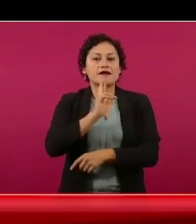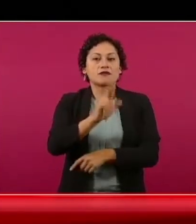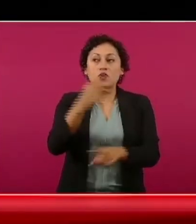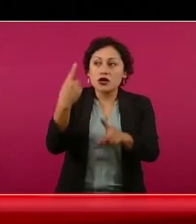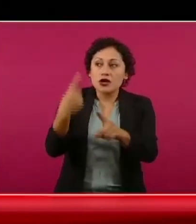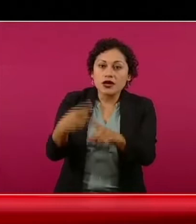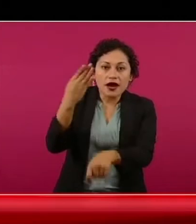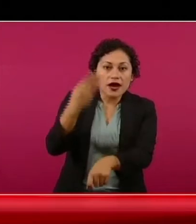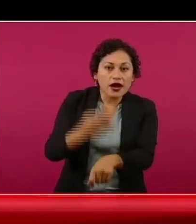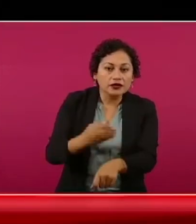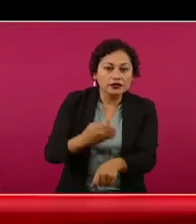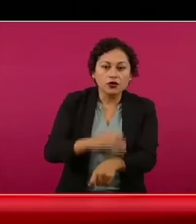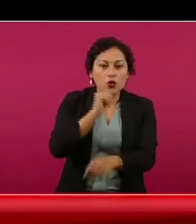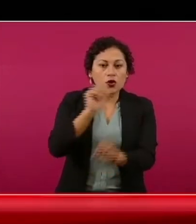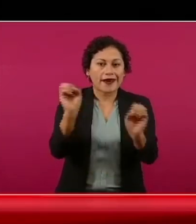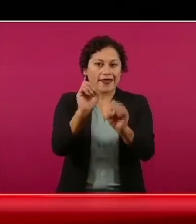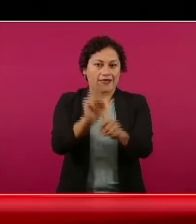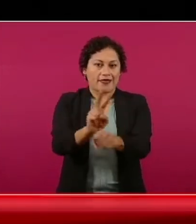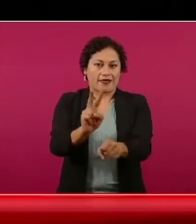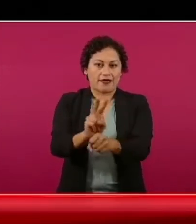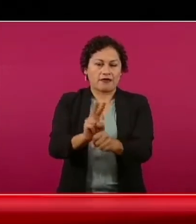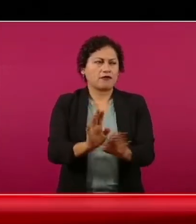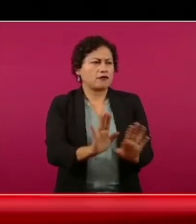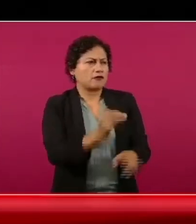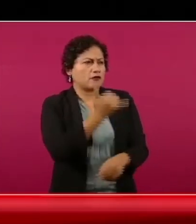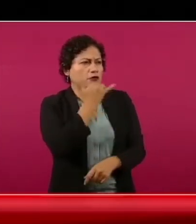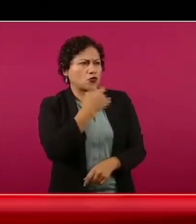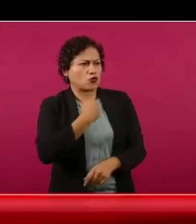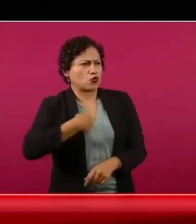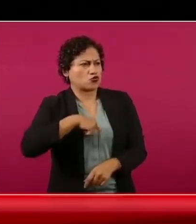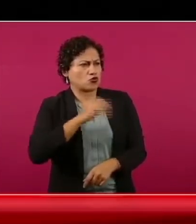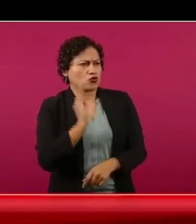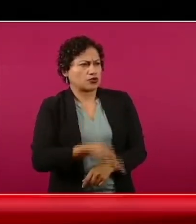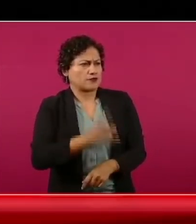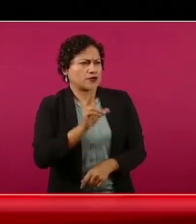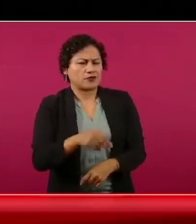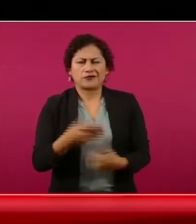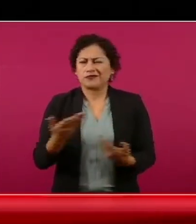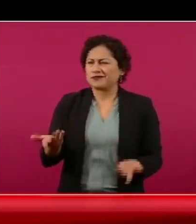las auditorías Andrés Manuel